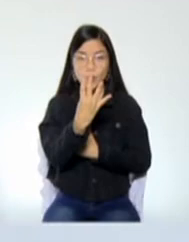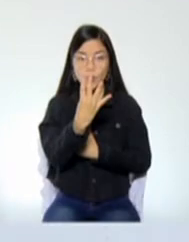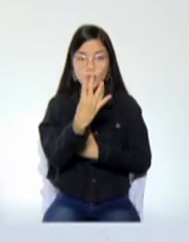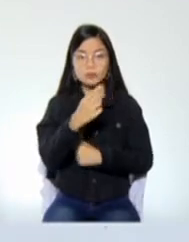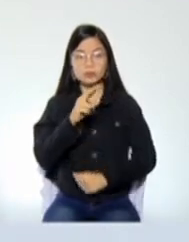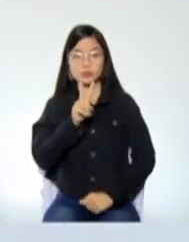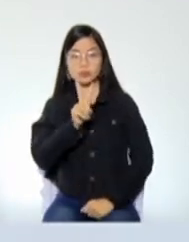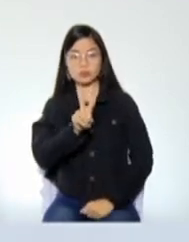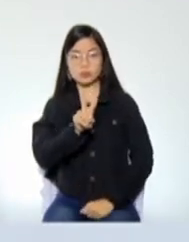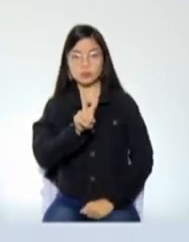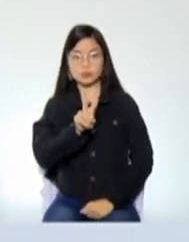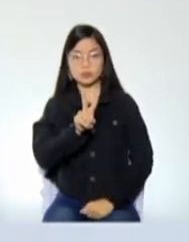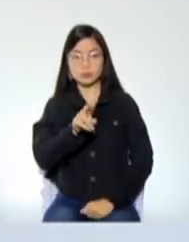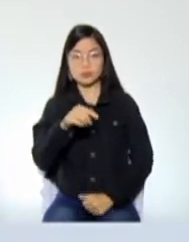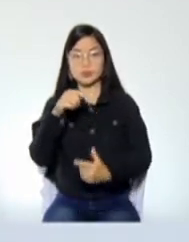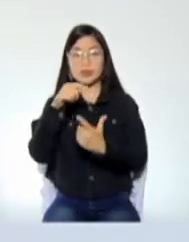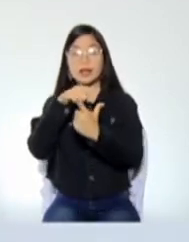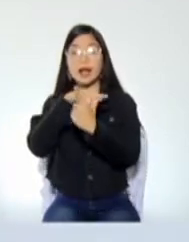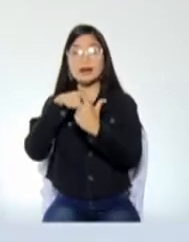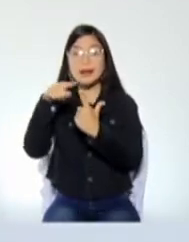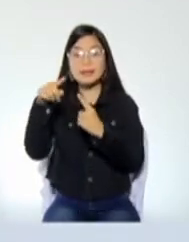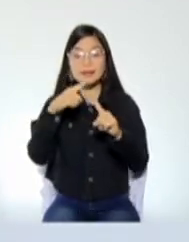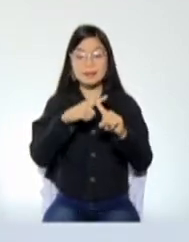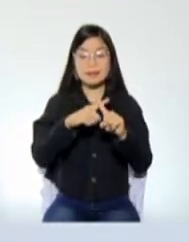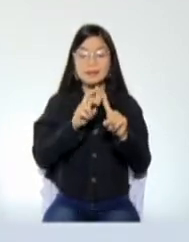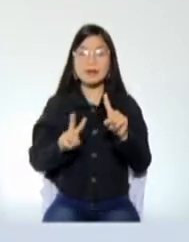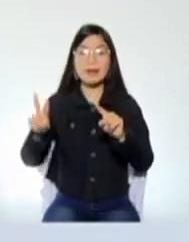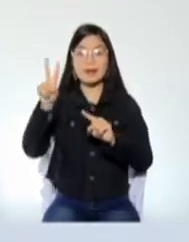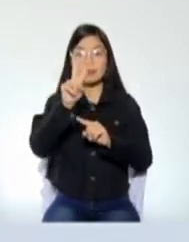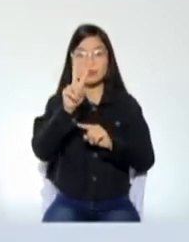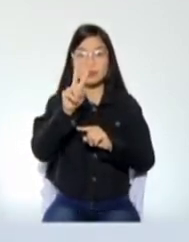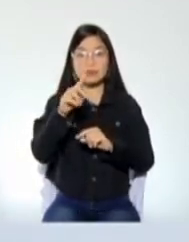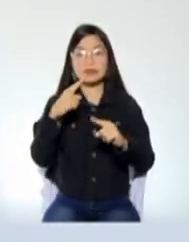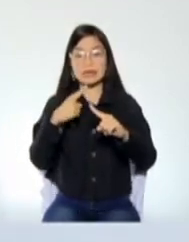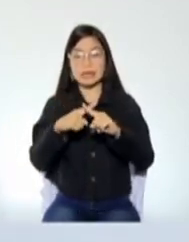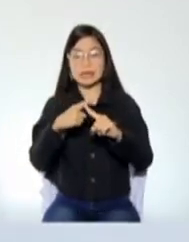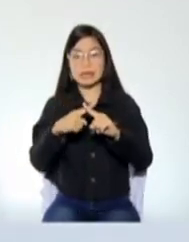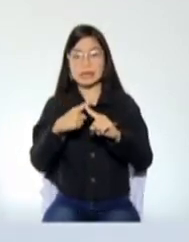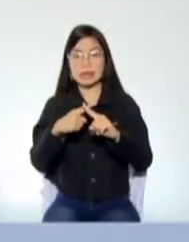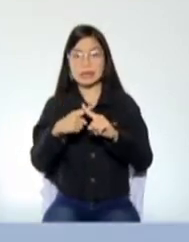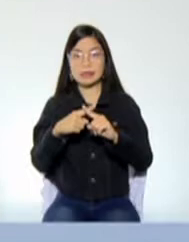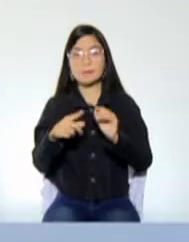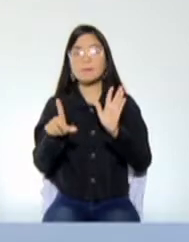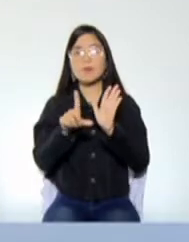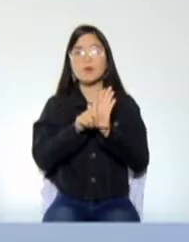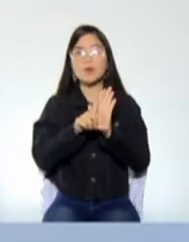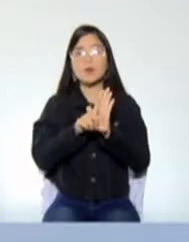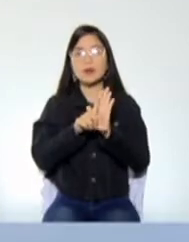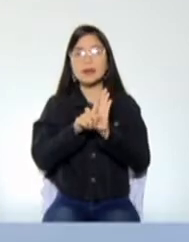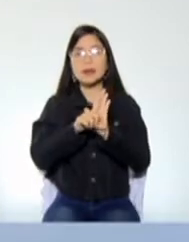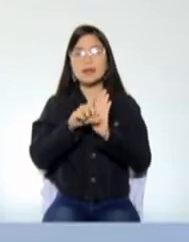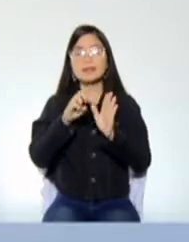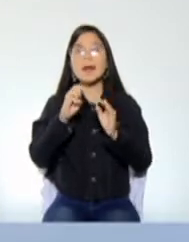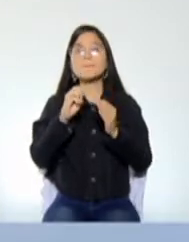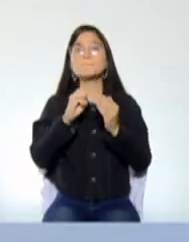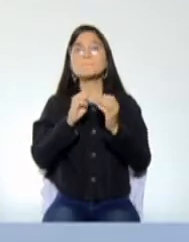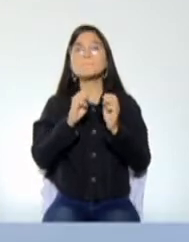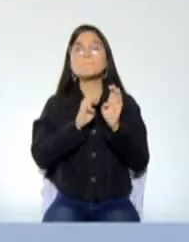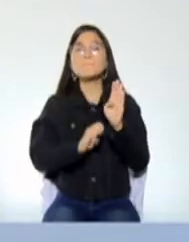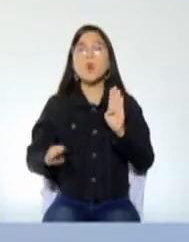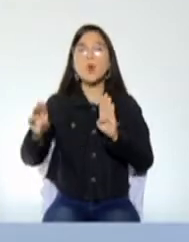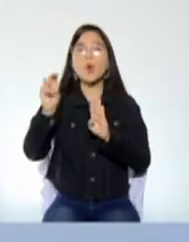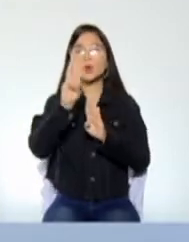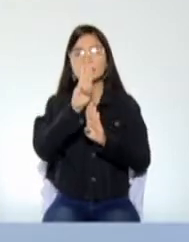es 2 y la raíz de x a la 2 es x por la ley de las potencias, que dice que los valores